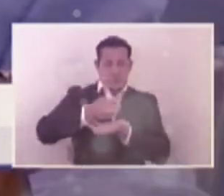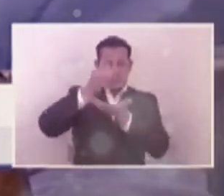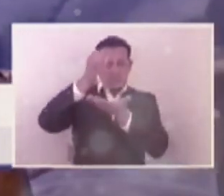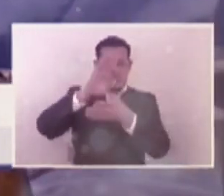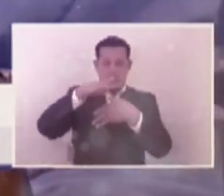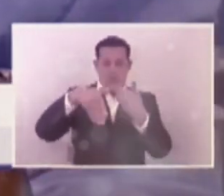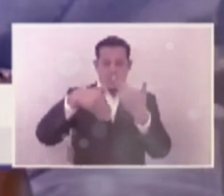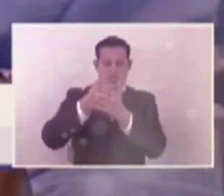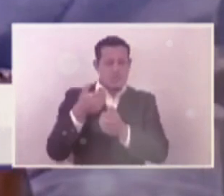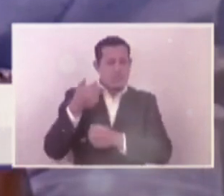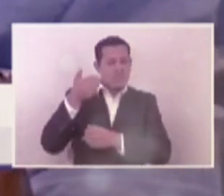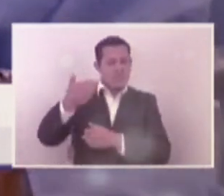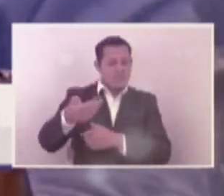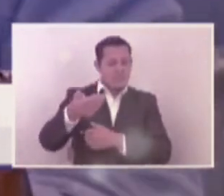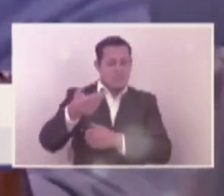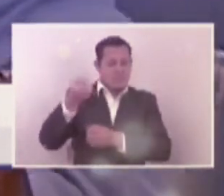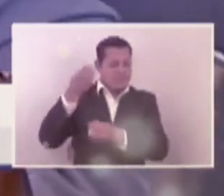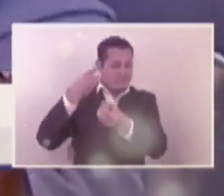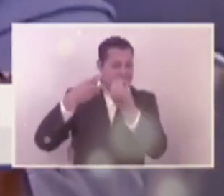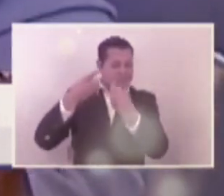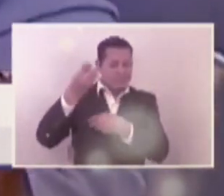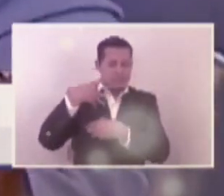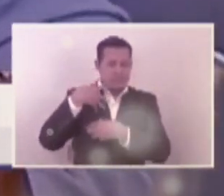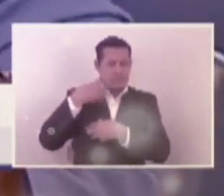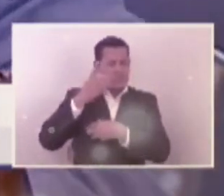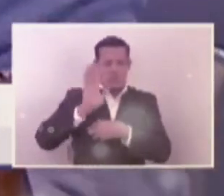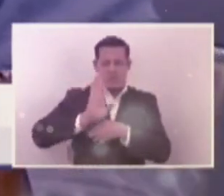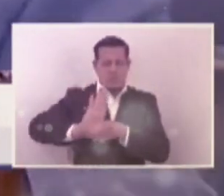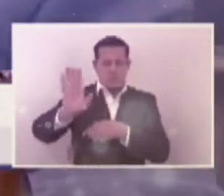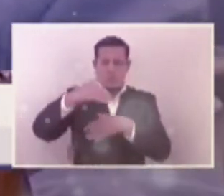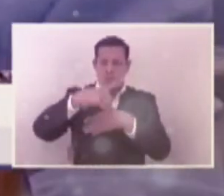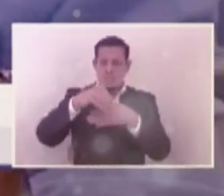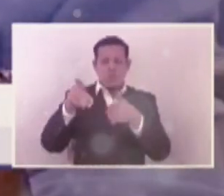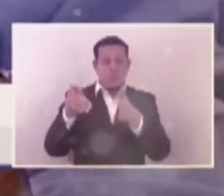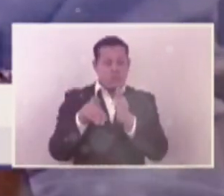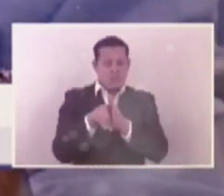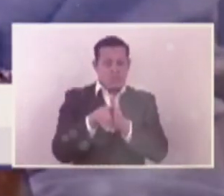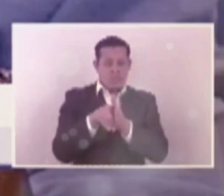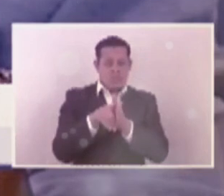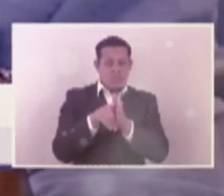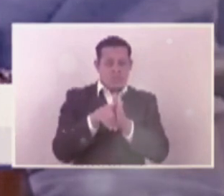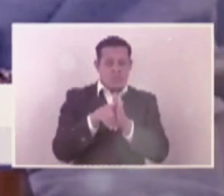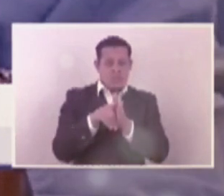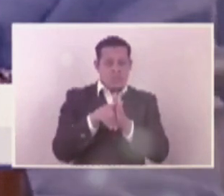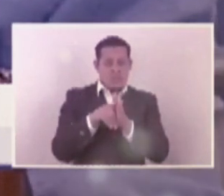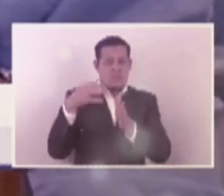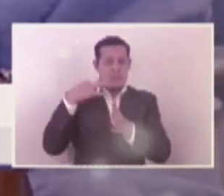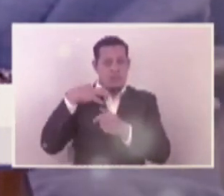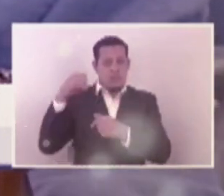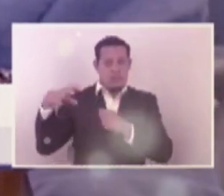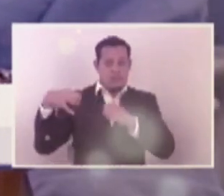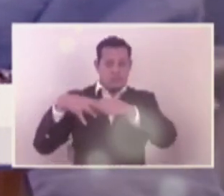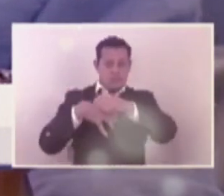En todos estos años me van a decir que ningún diputado fue desaforado